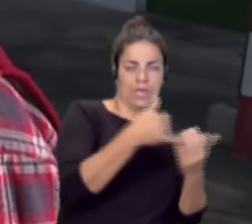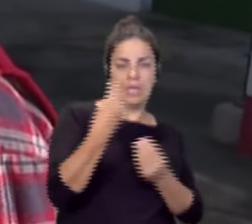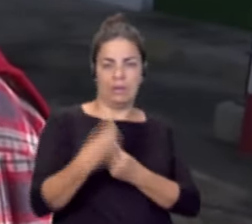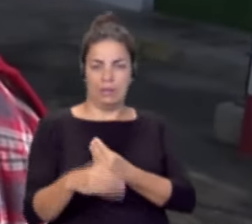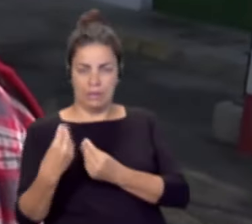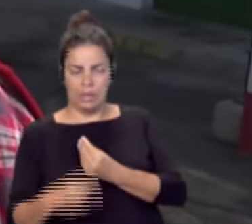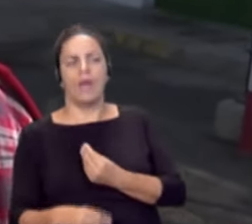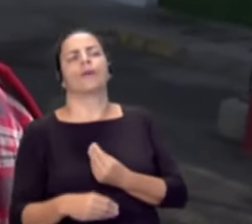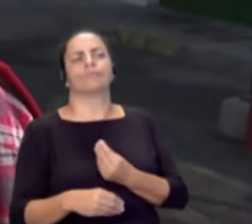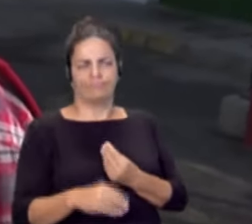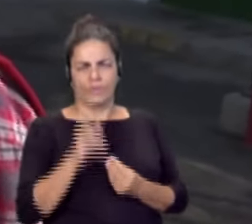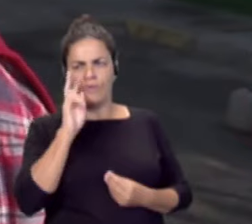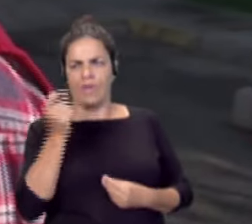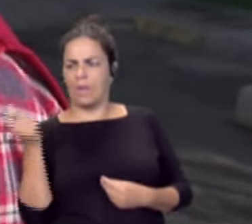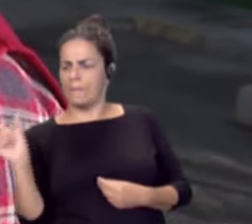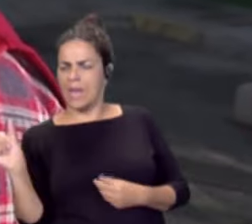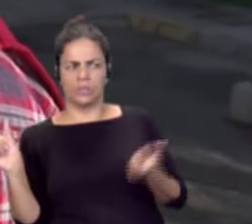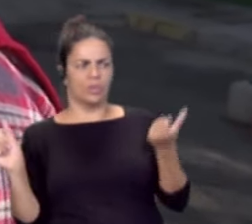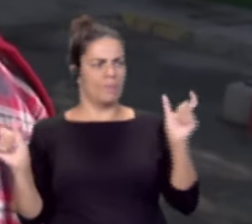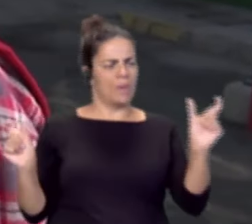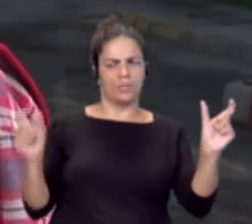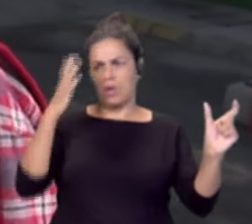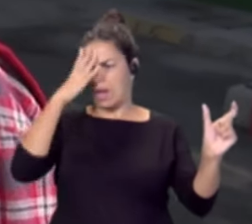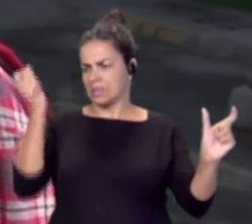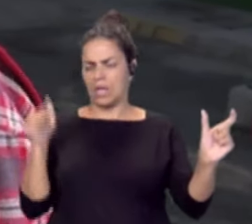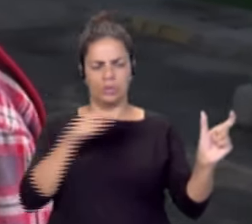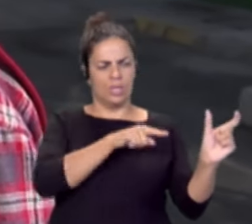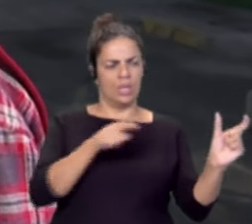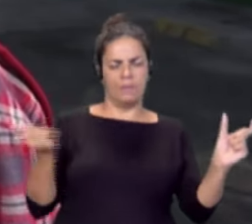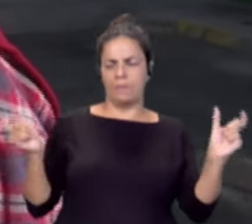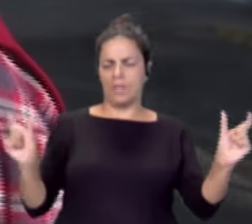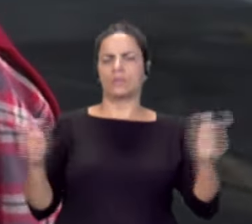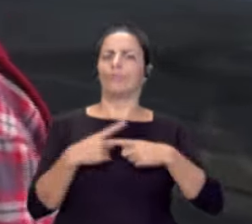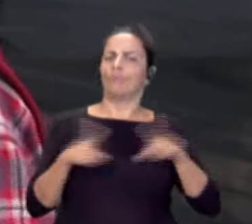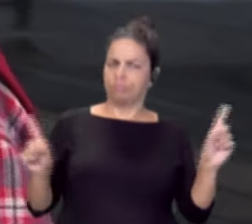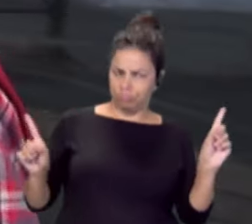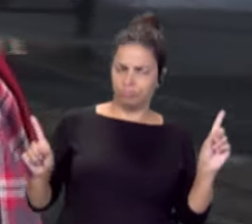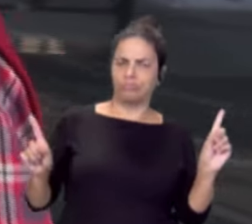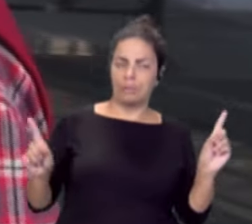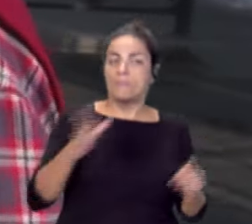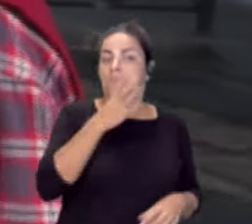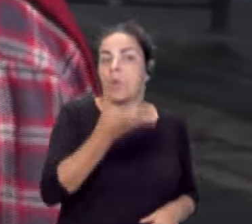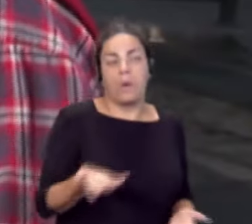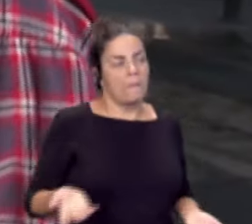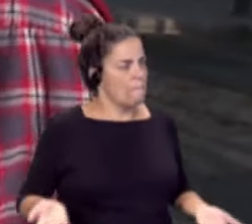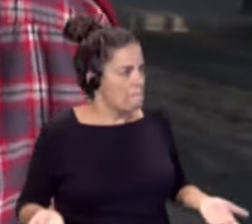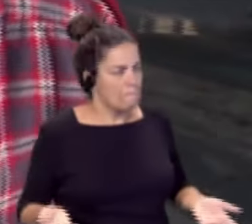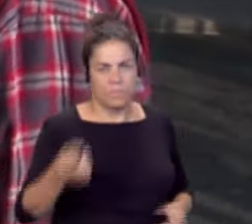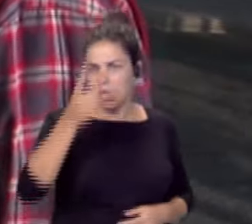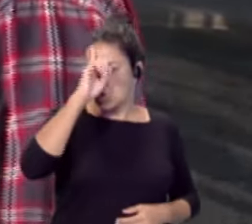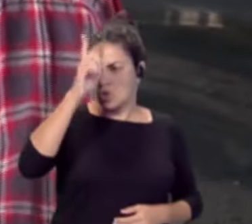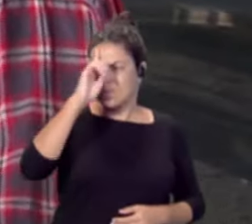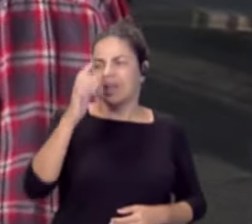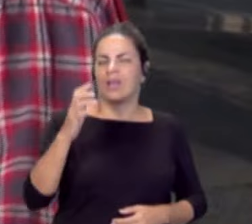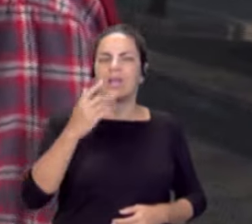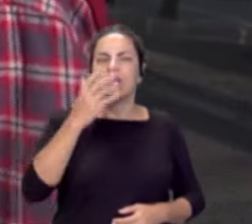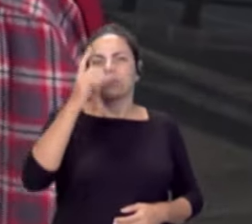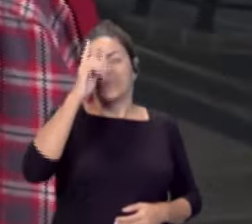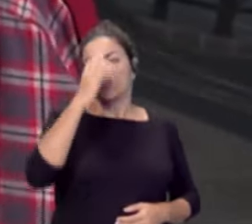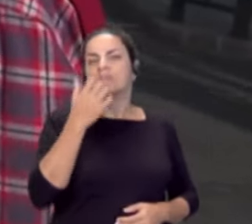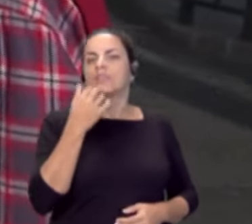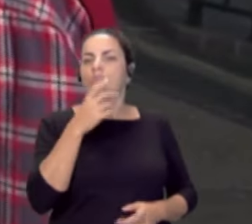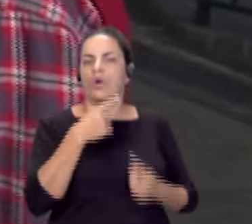de precio con relación a la isla de Lanzarote, ¿no? Uh-huh. Pero el motivo, pues no lo sé. Yo no sé si que cobran el transporte, si